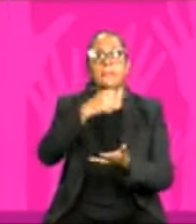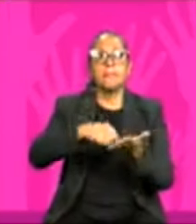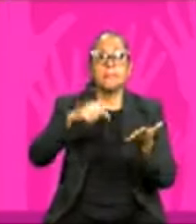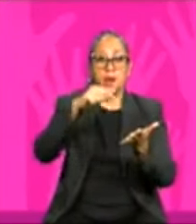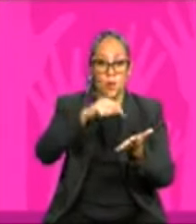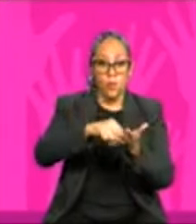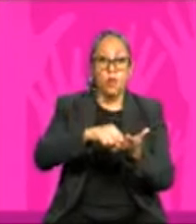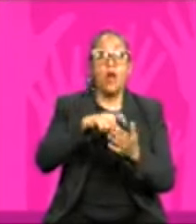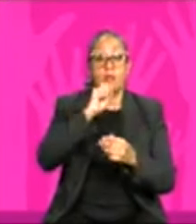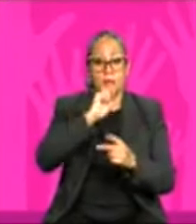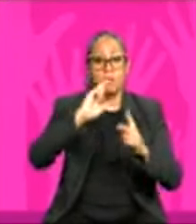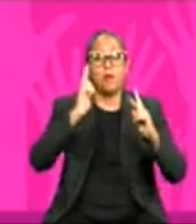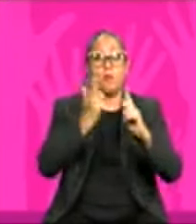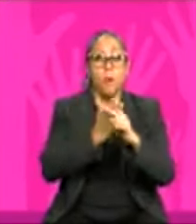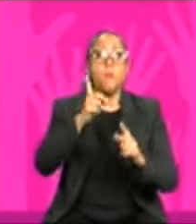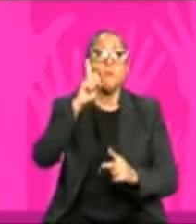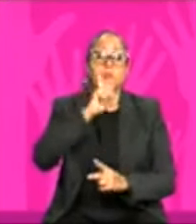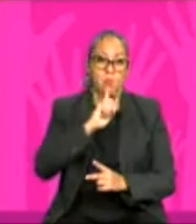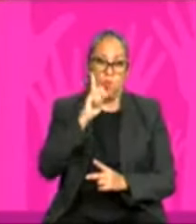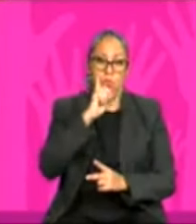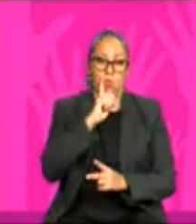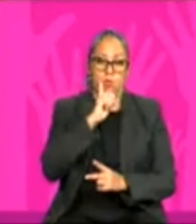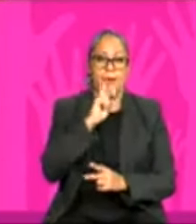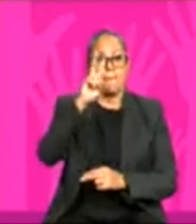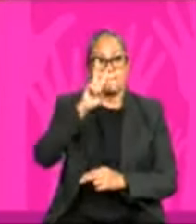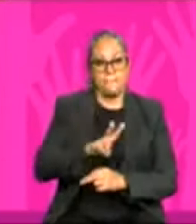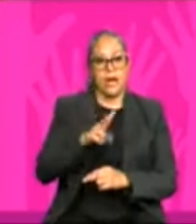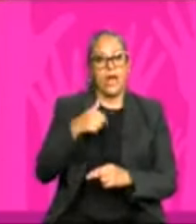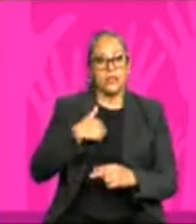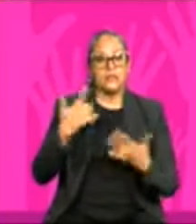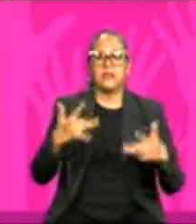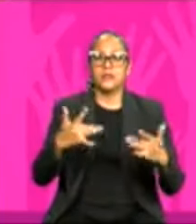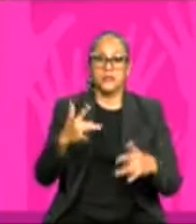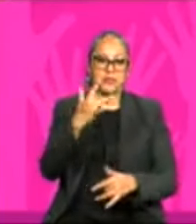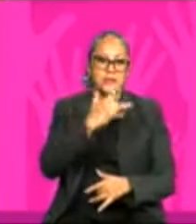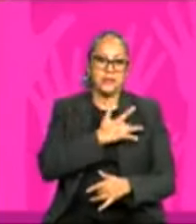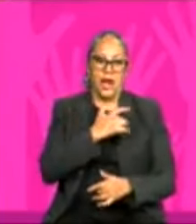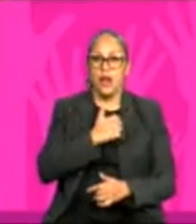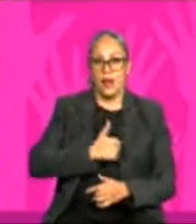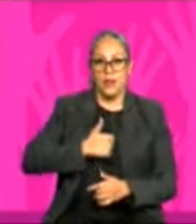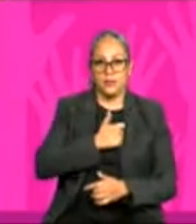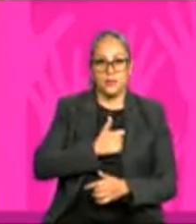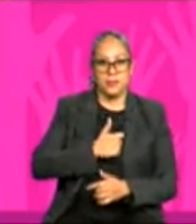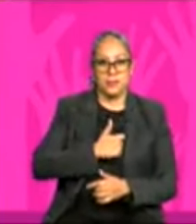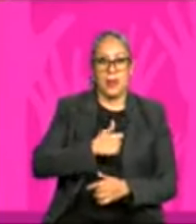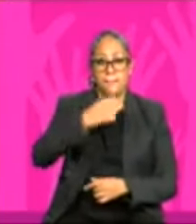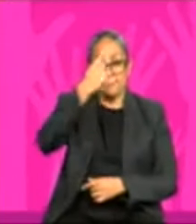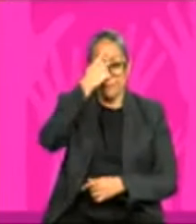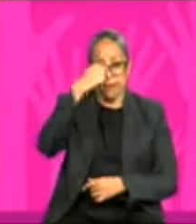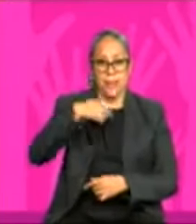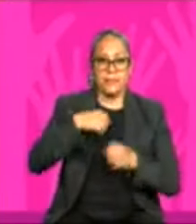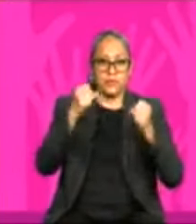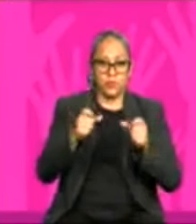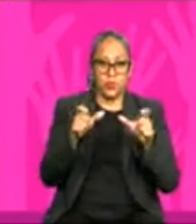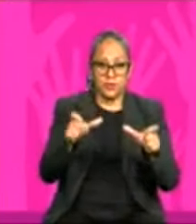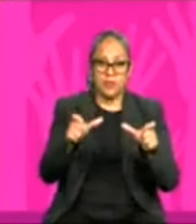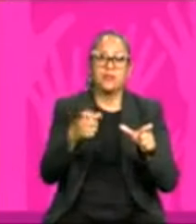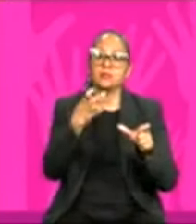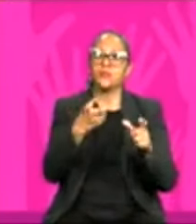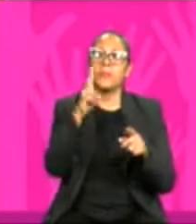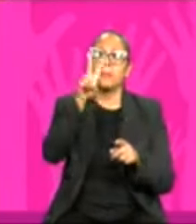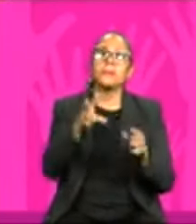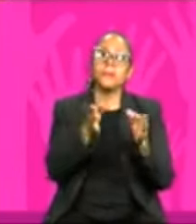en feminicidios. Un dato que como mujer me duele y me lastima. Para mí la seguridad sí es una prioridad.